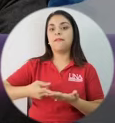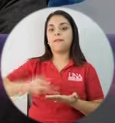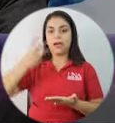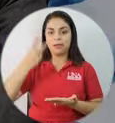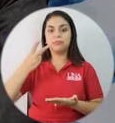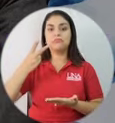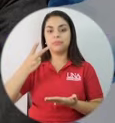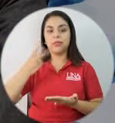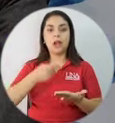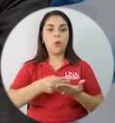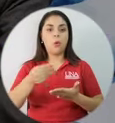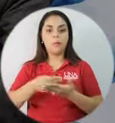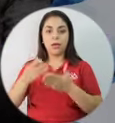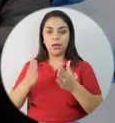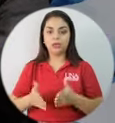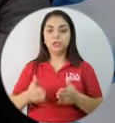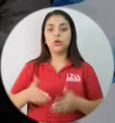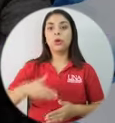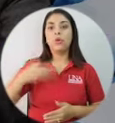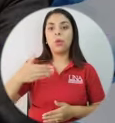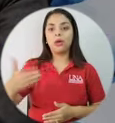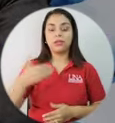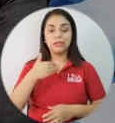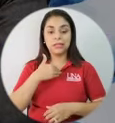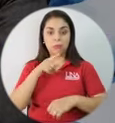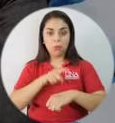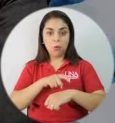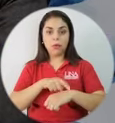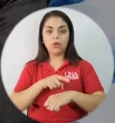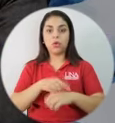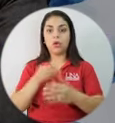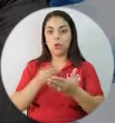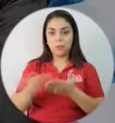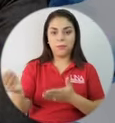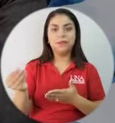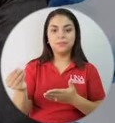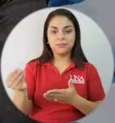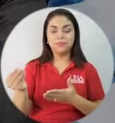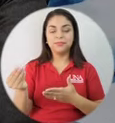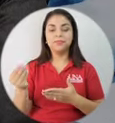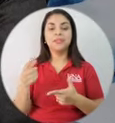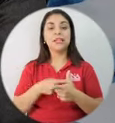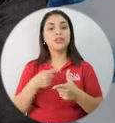válida para los consumidores en el momento de llegar a este momento de consumo. Entonces,